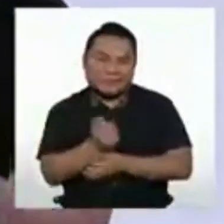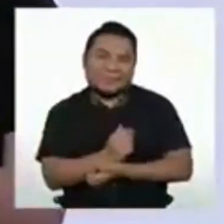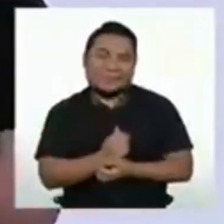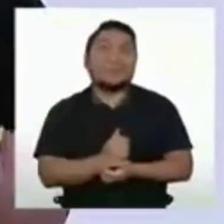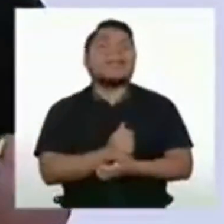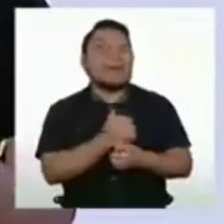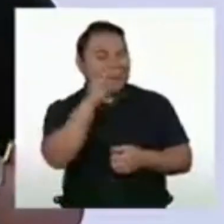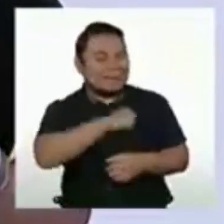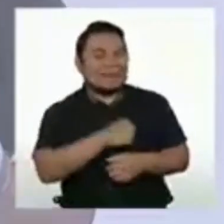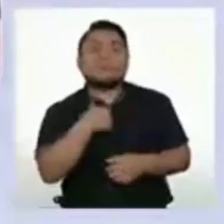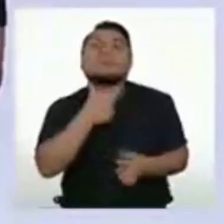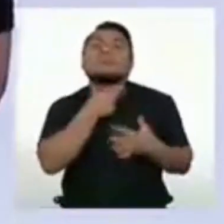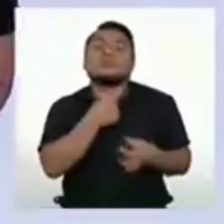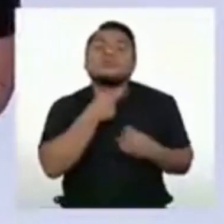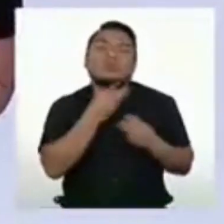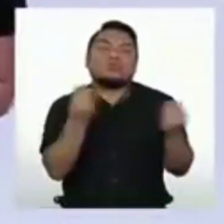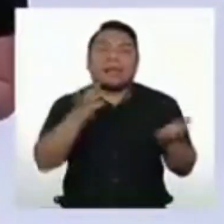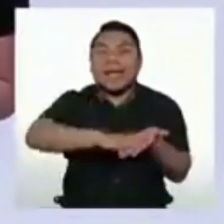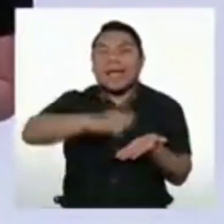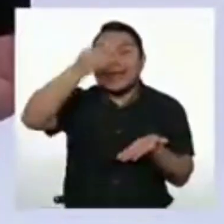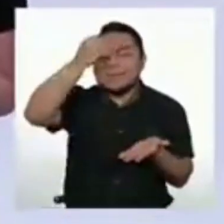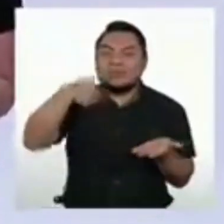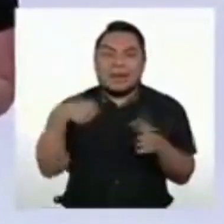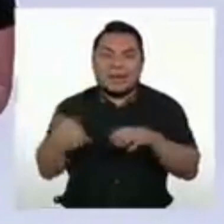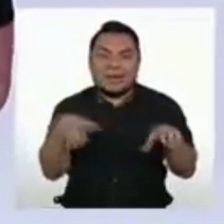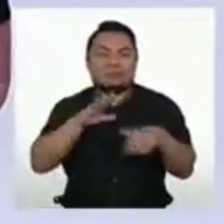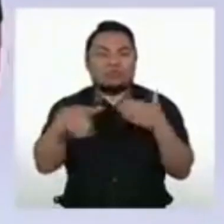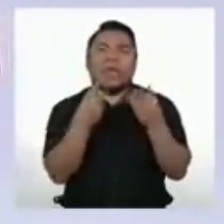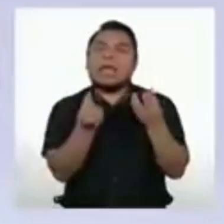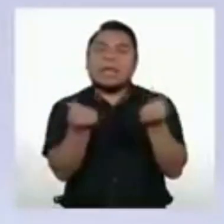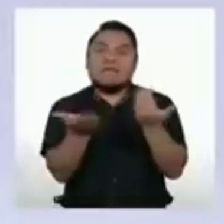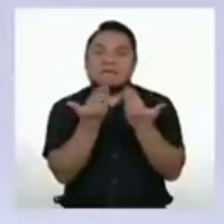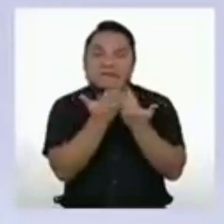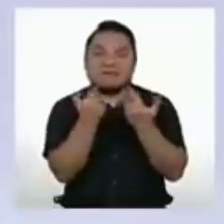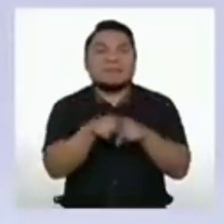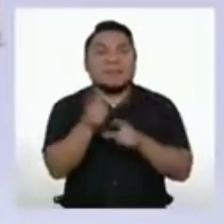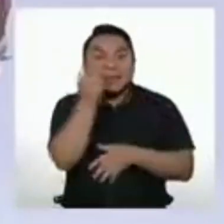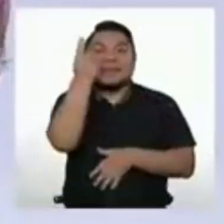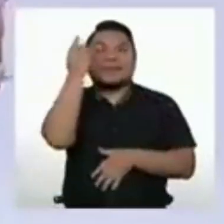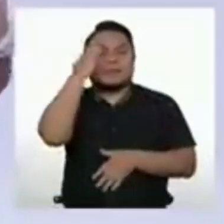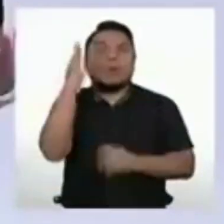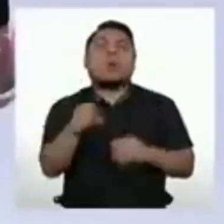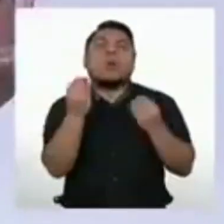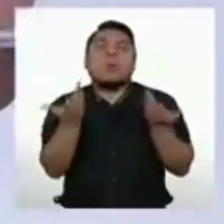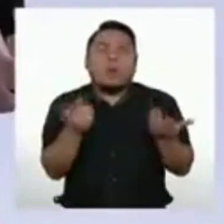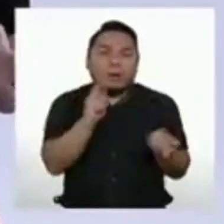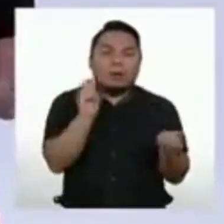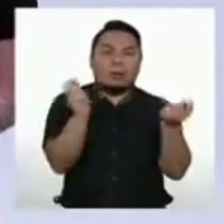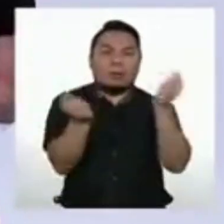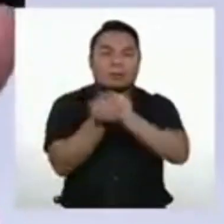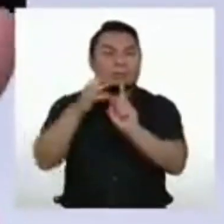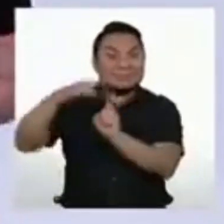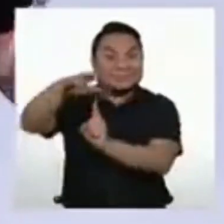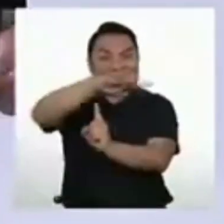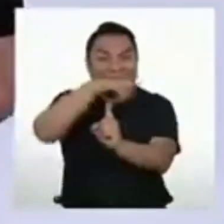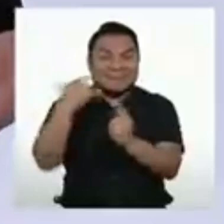sí. A mí me gusta mucho aprender no solamente a hacer las cosas de manera práctica, sino también a entender y saber cómo ocurren los fenómenos de la